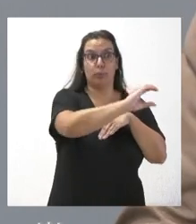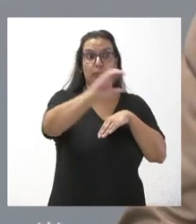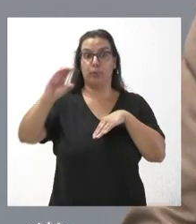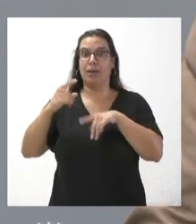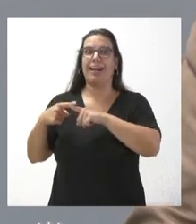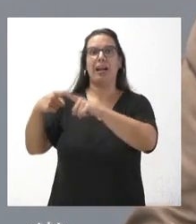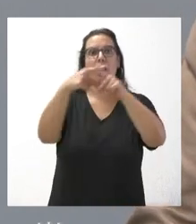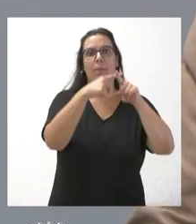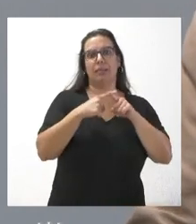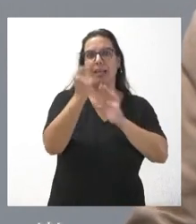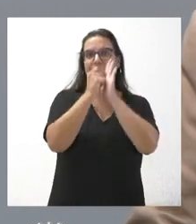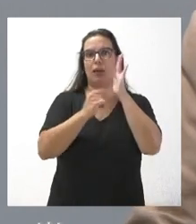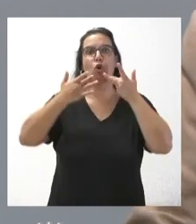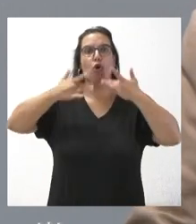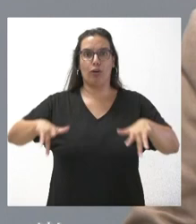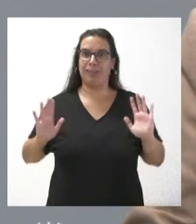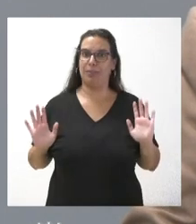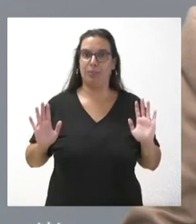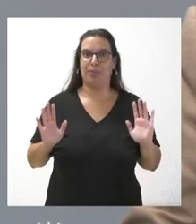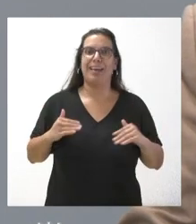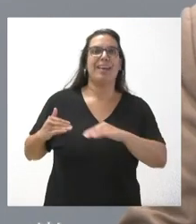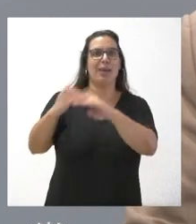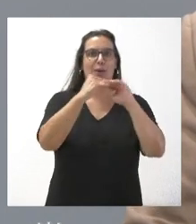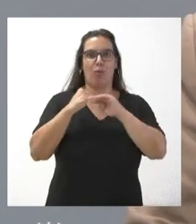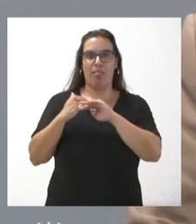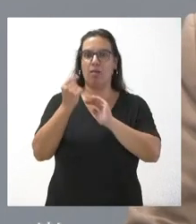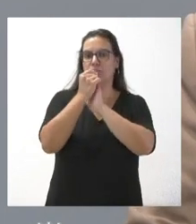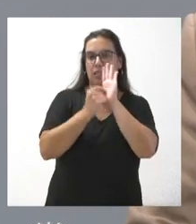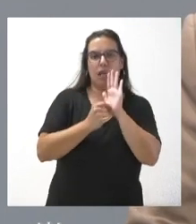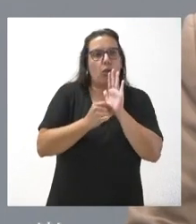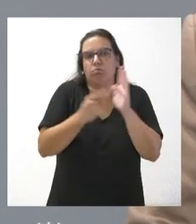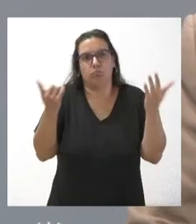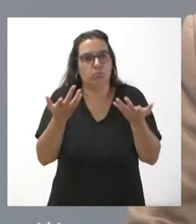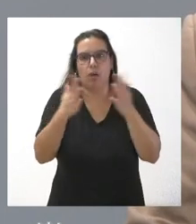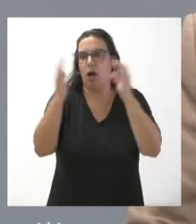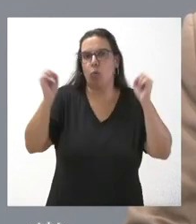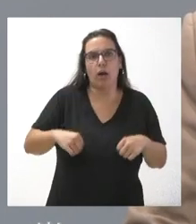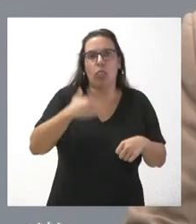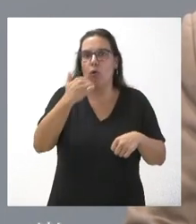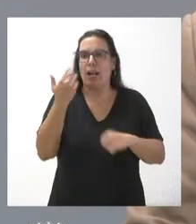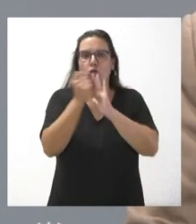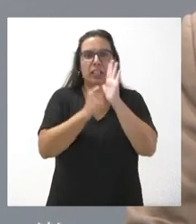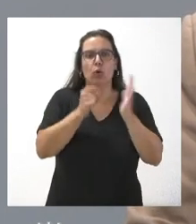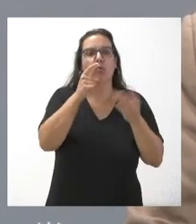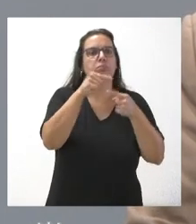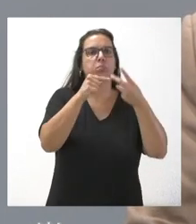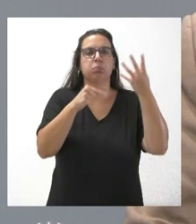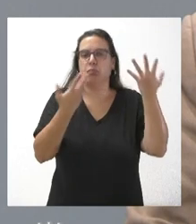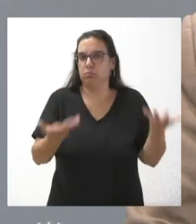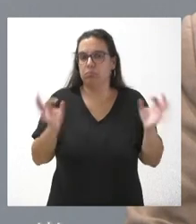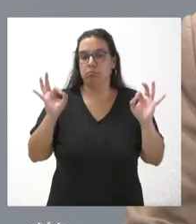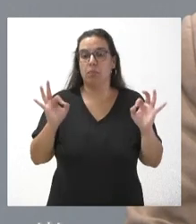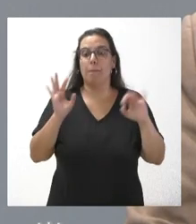en plano de igualdad. Una serie de criterios objetivos, los que fuesen, los que se acordaran en el seno del Consejo de Política Fiscal y